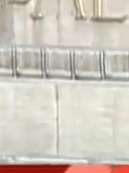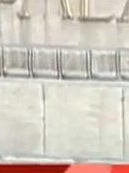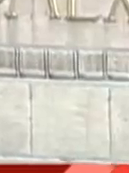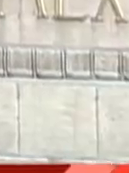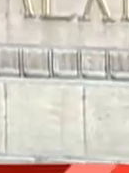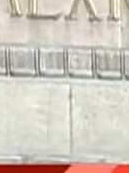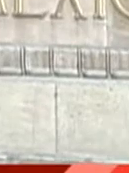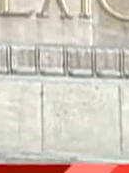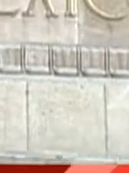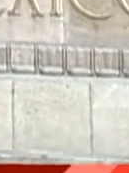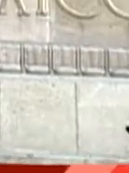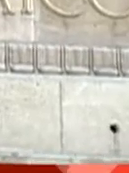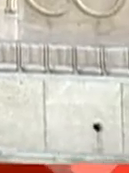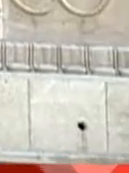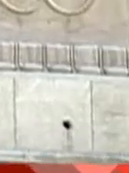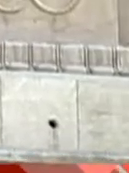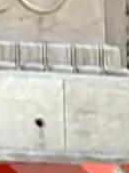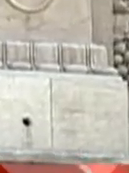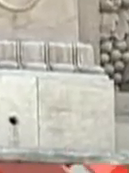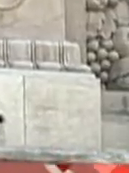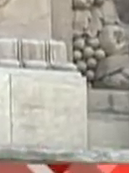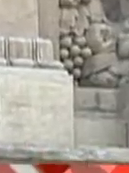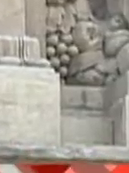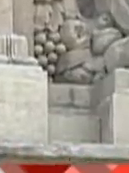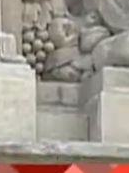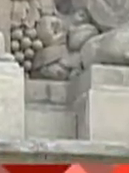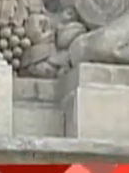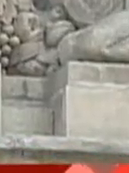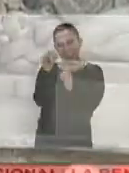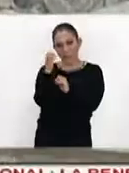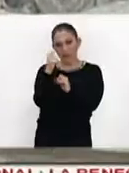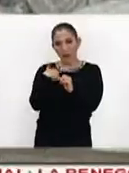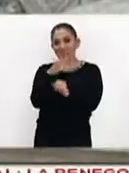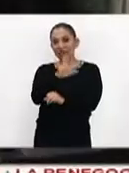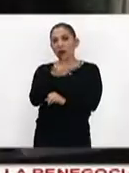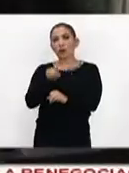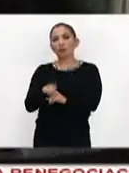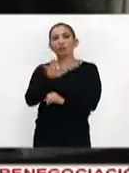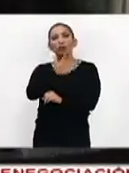7.50%. Esto debido al comportamiento de la inflación que bajó en enero para ubicarse en